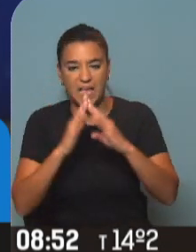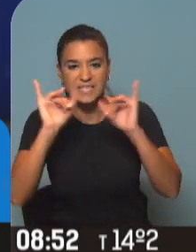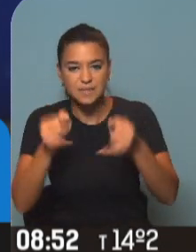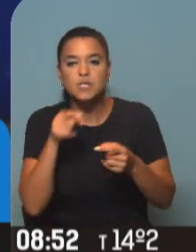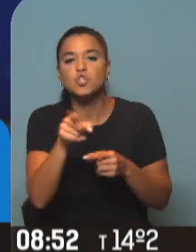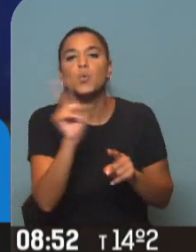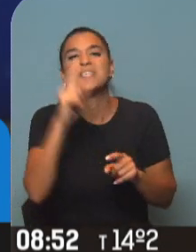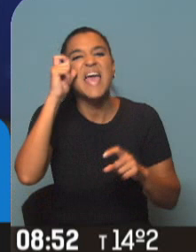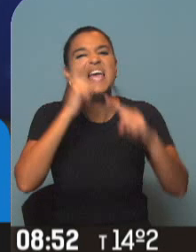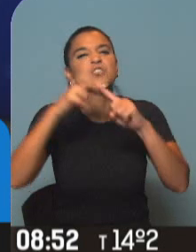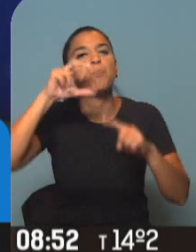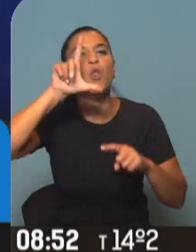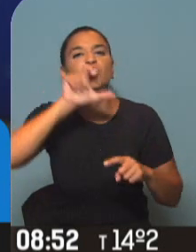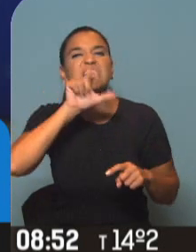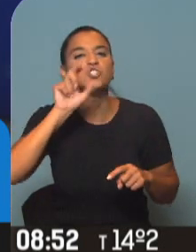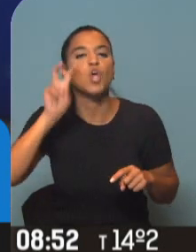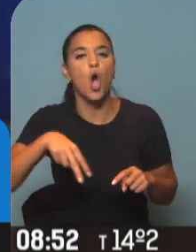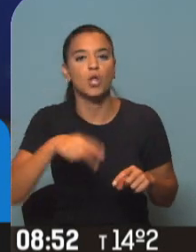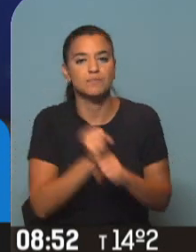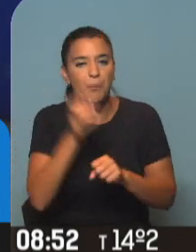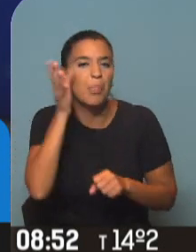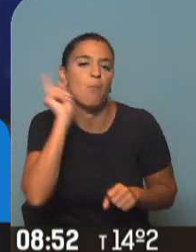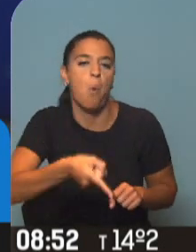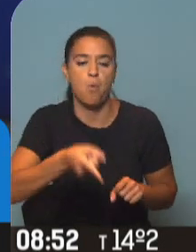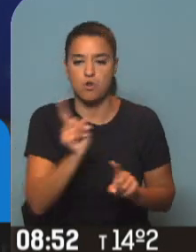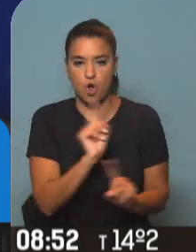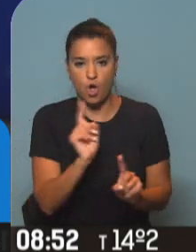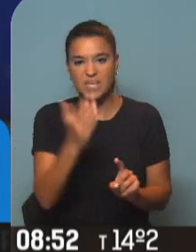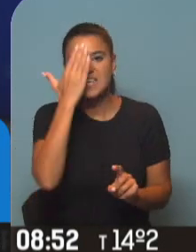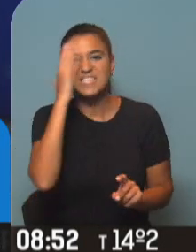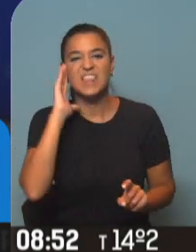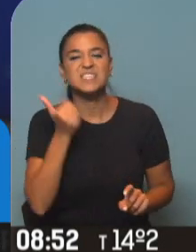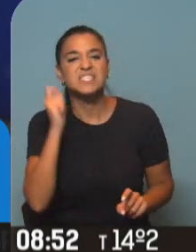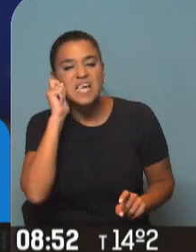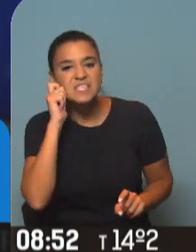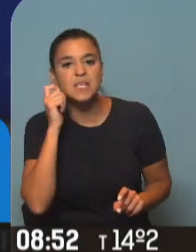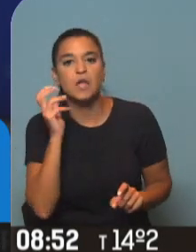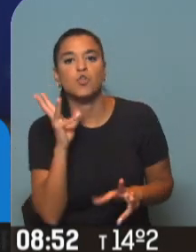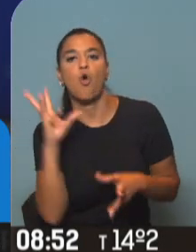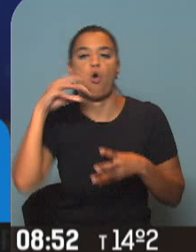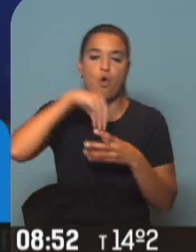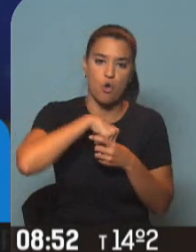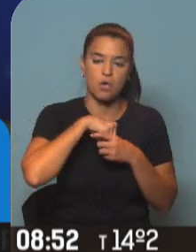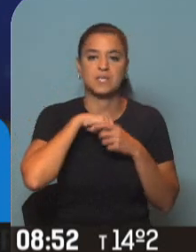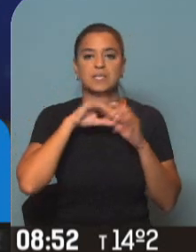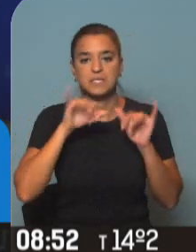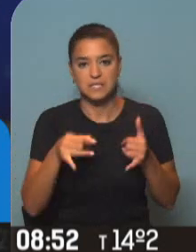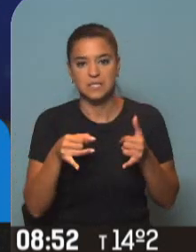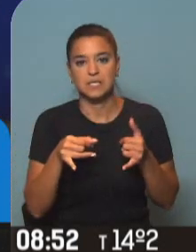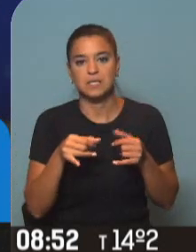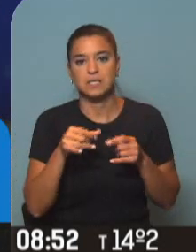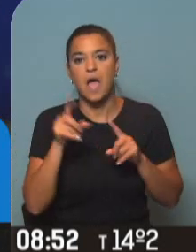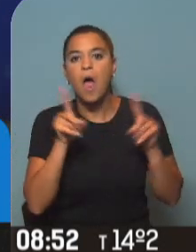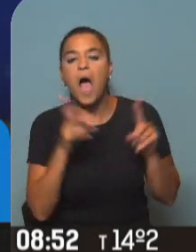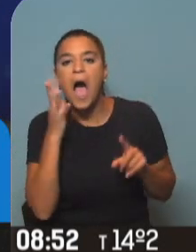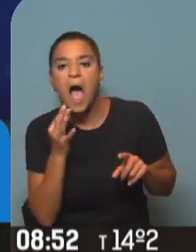explotación eso no tiene que ver con los 15 a los 16 años uno incorporar a alguna